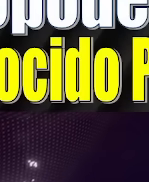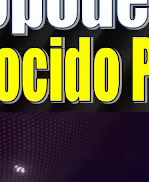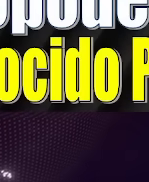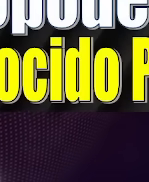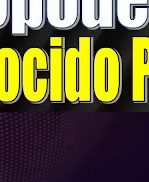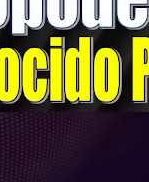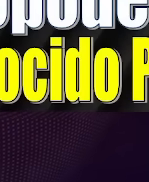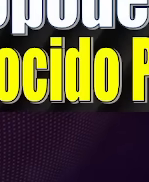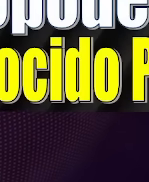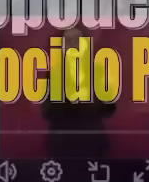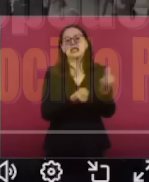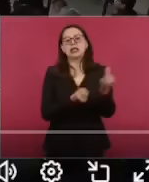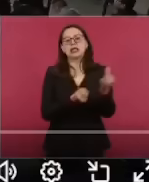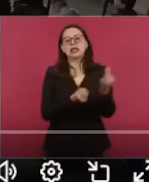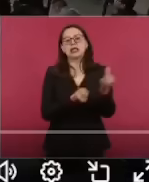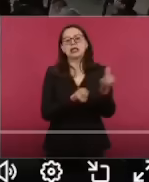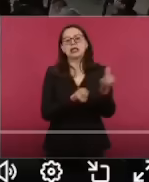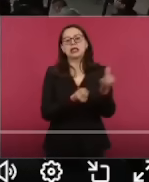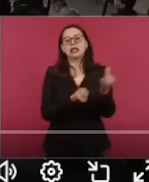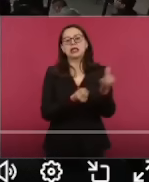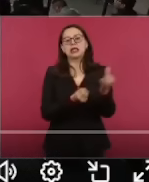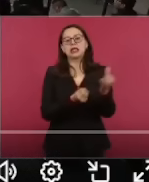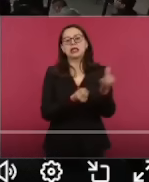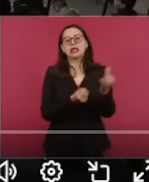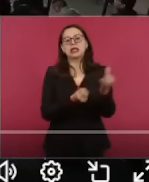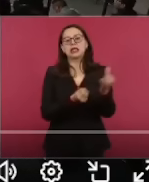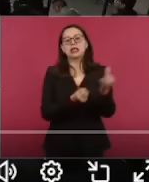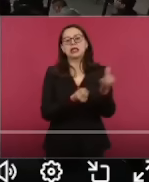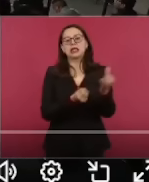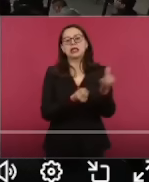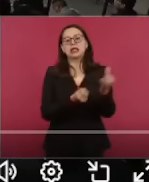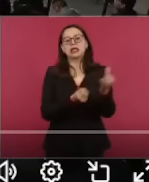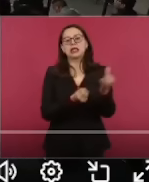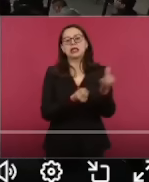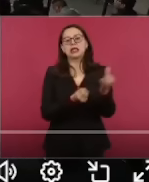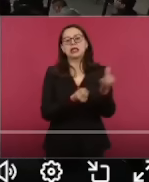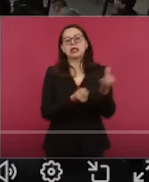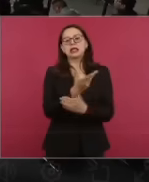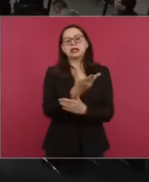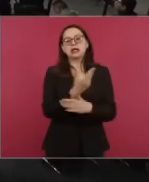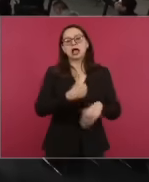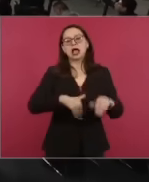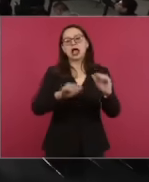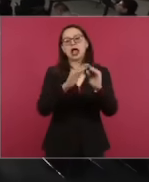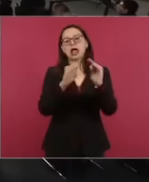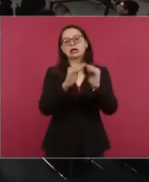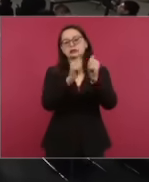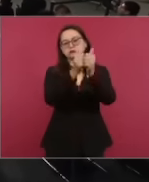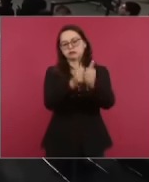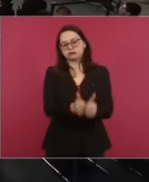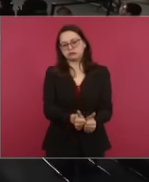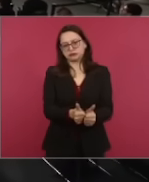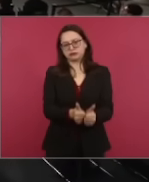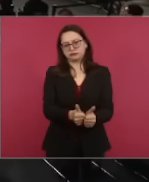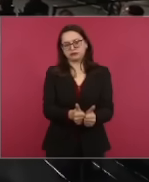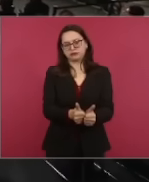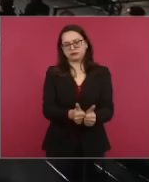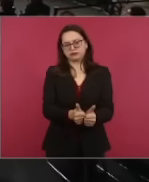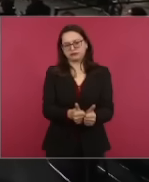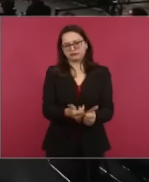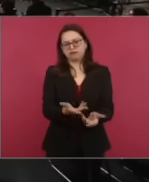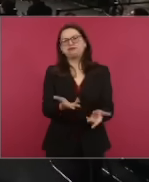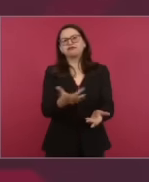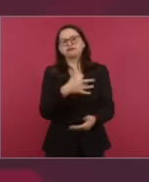pero por ellos lo hubieran dejado salir de inmediato esto dijo el presidente de la república Y fue muy raro